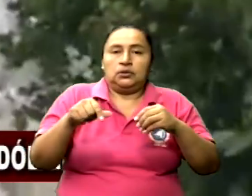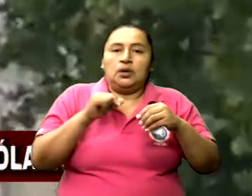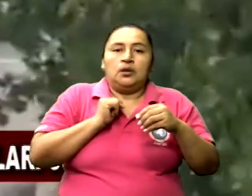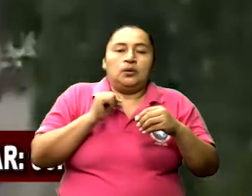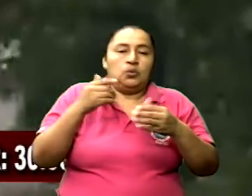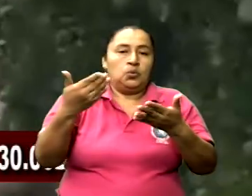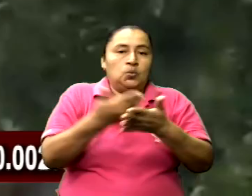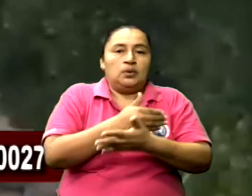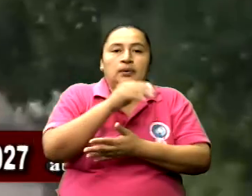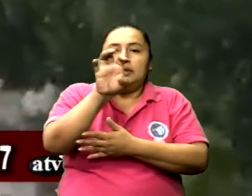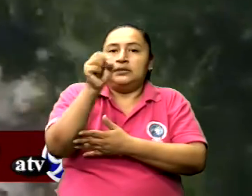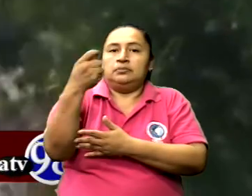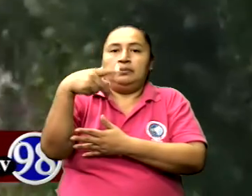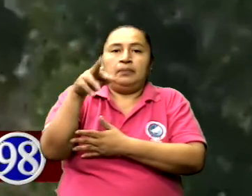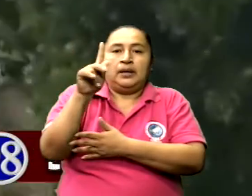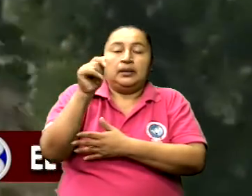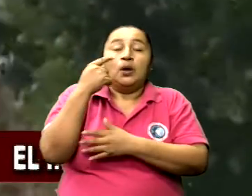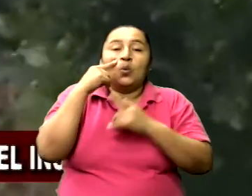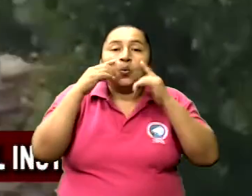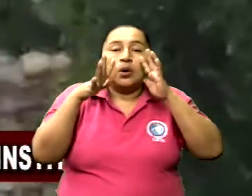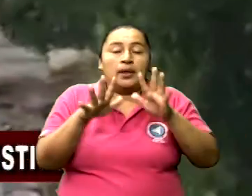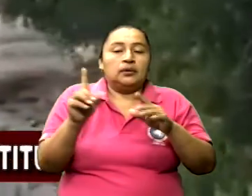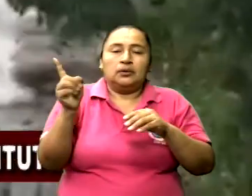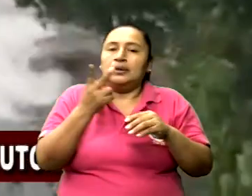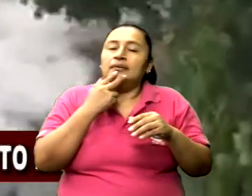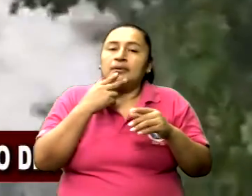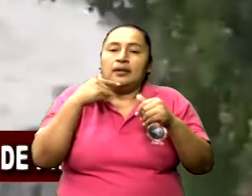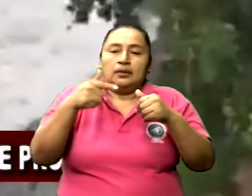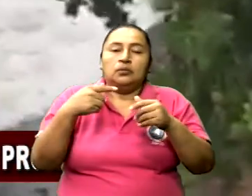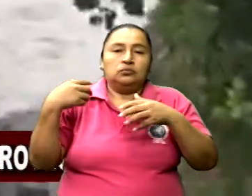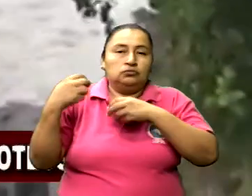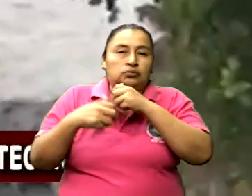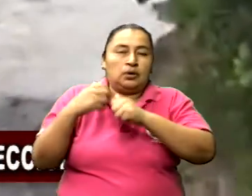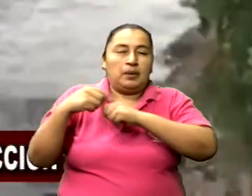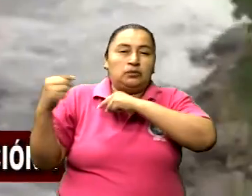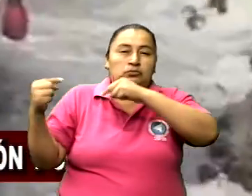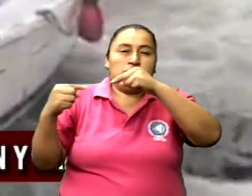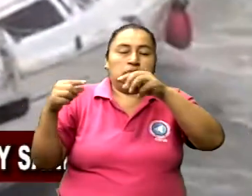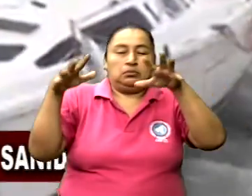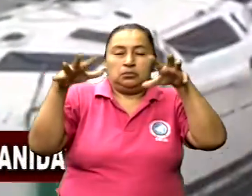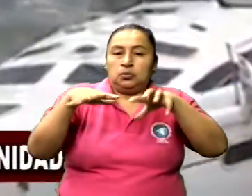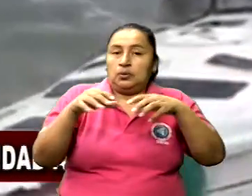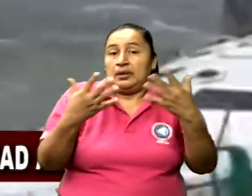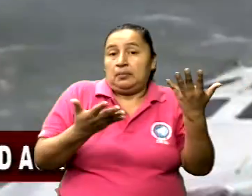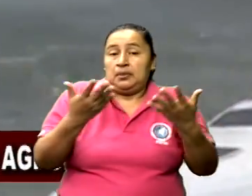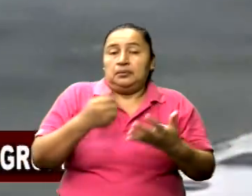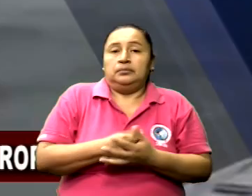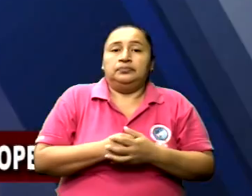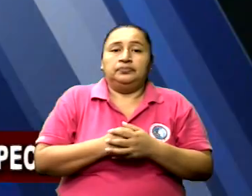Nueva Esparta como medida preventiva ante los eventos que pueda ocasionar Brett.